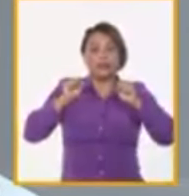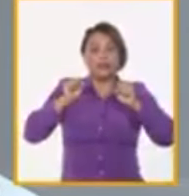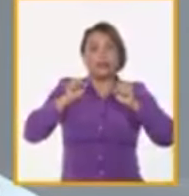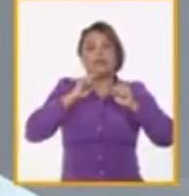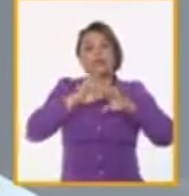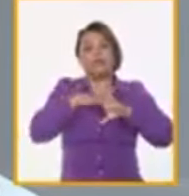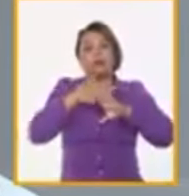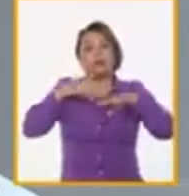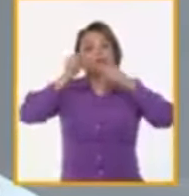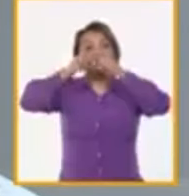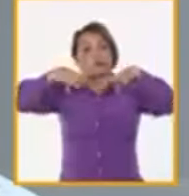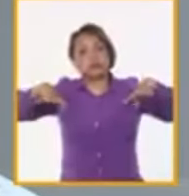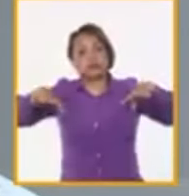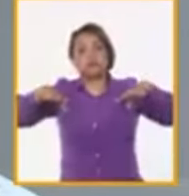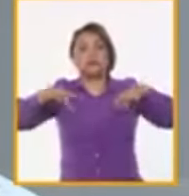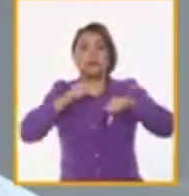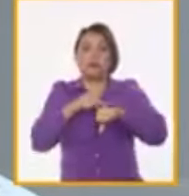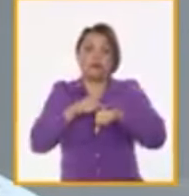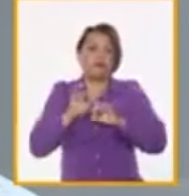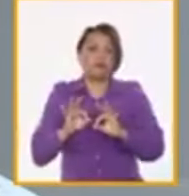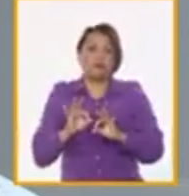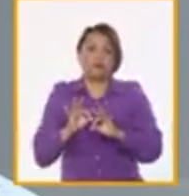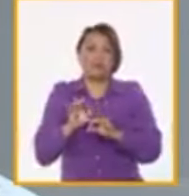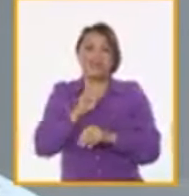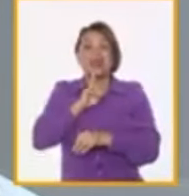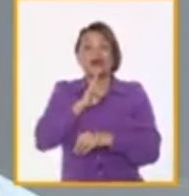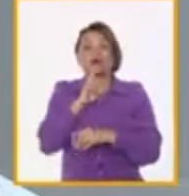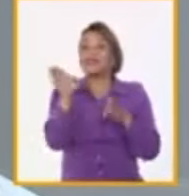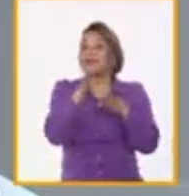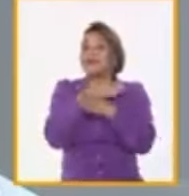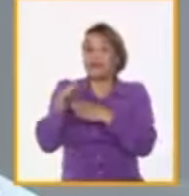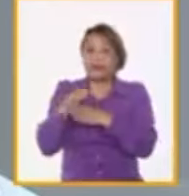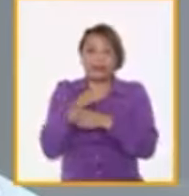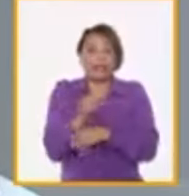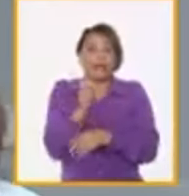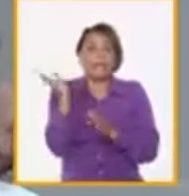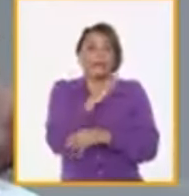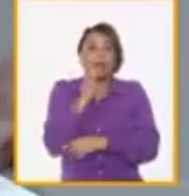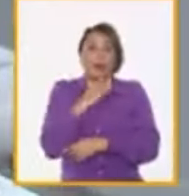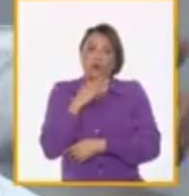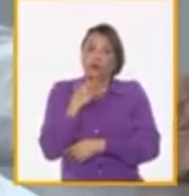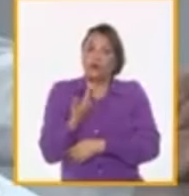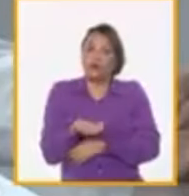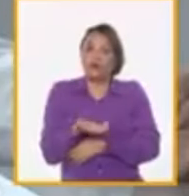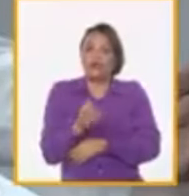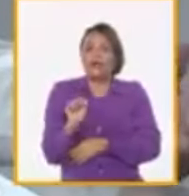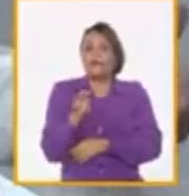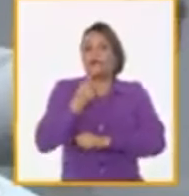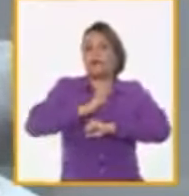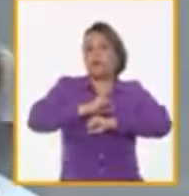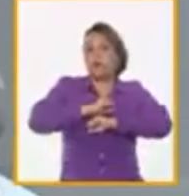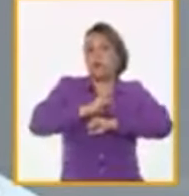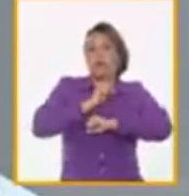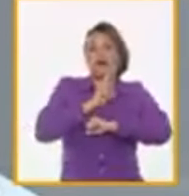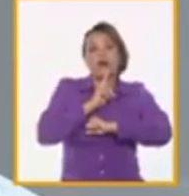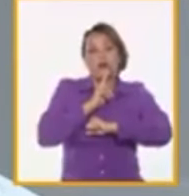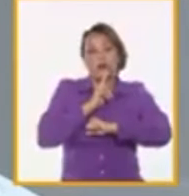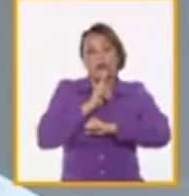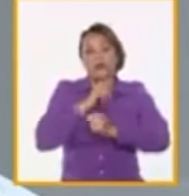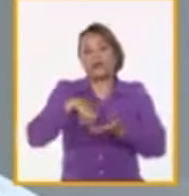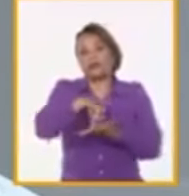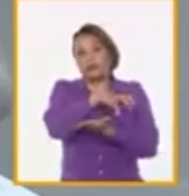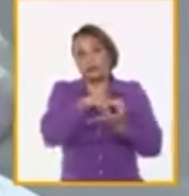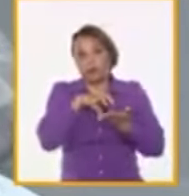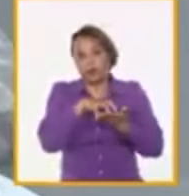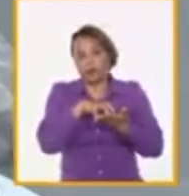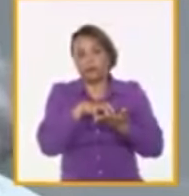los equipos de bombeo son fundamentales para el abasto de agua. Primero hay que bombear el agua, o sea, tener la fuente, que después explicaré cuál es el